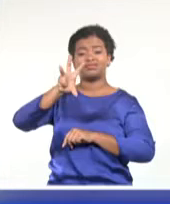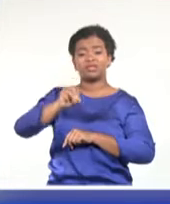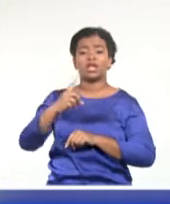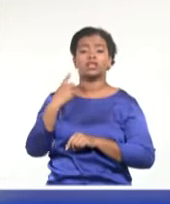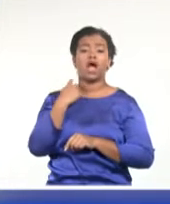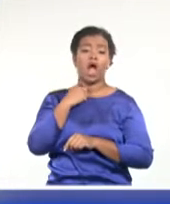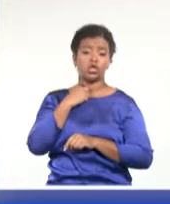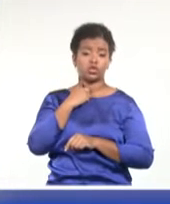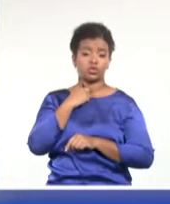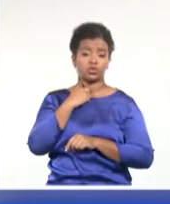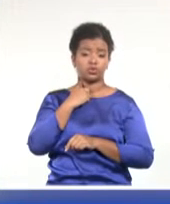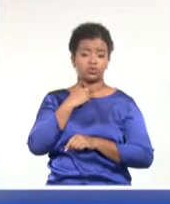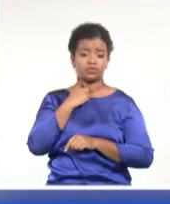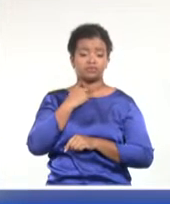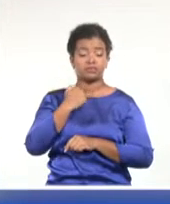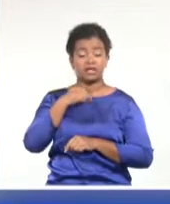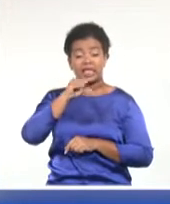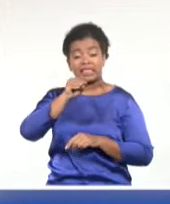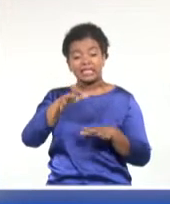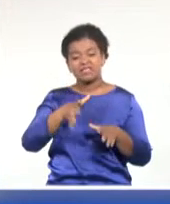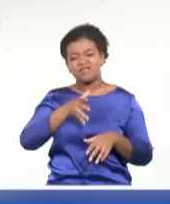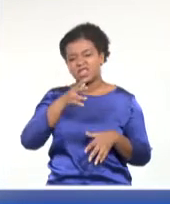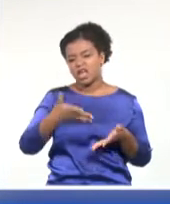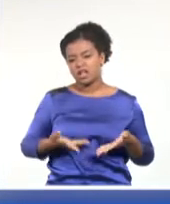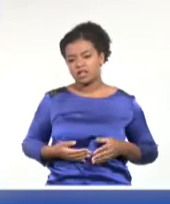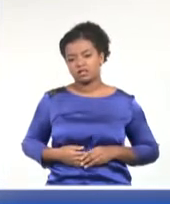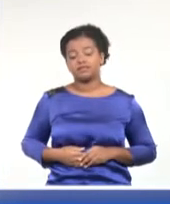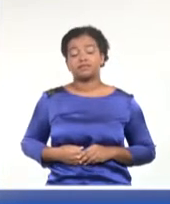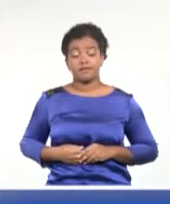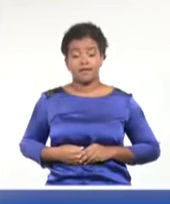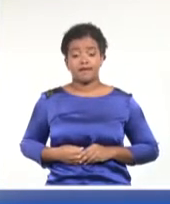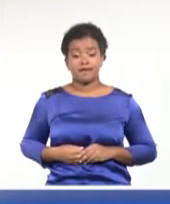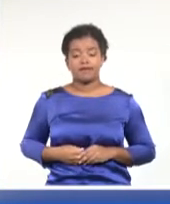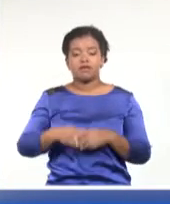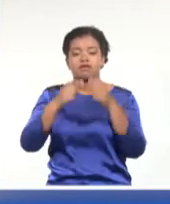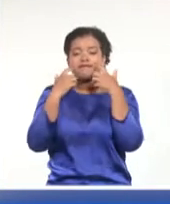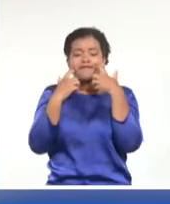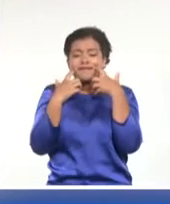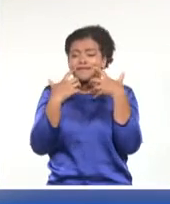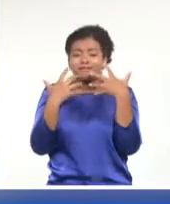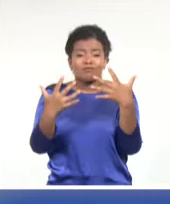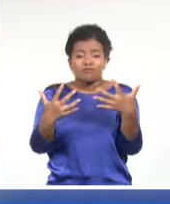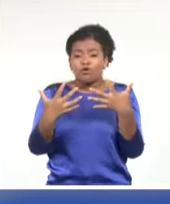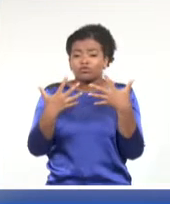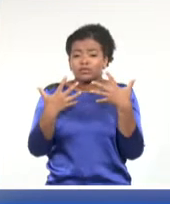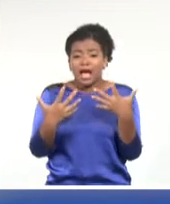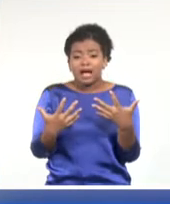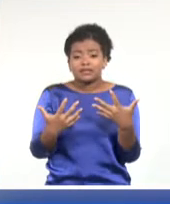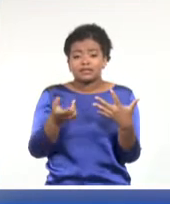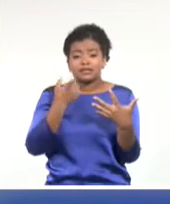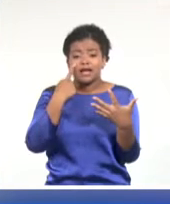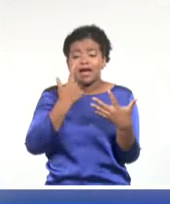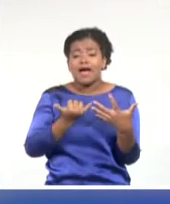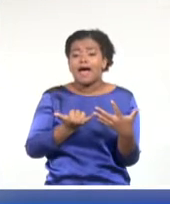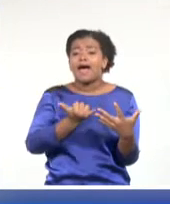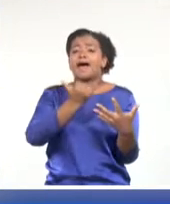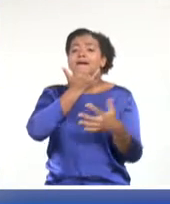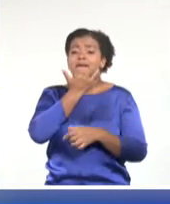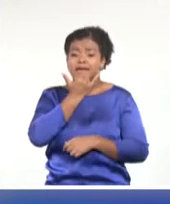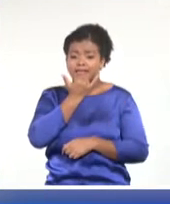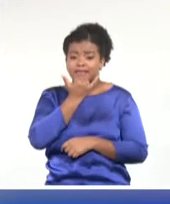Río. Cito: una importante especie biológica está en riesgo de